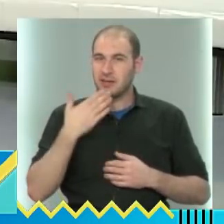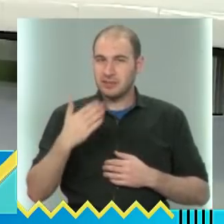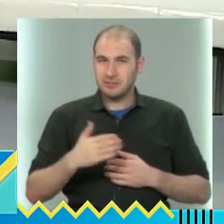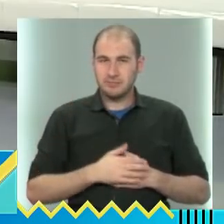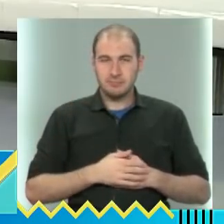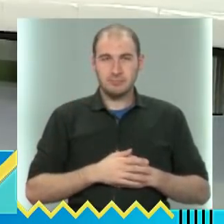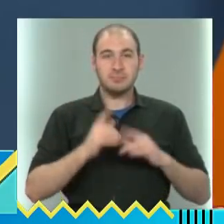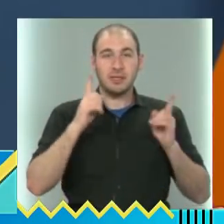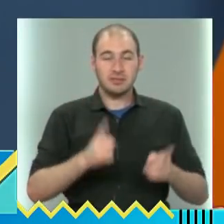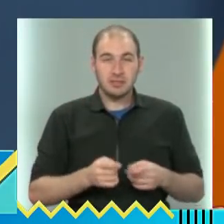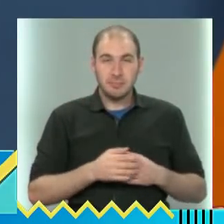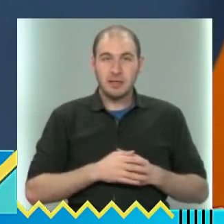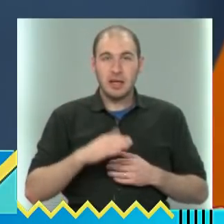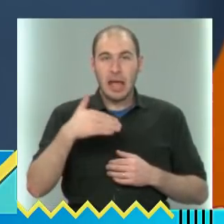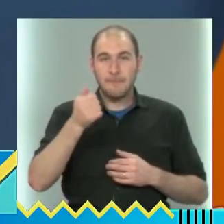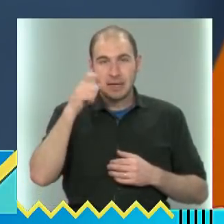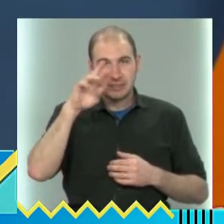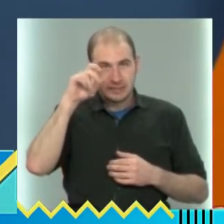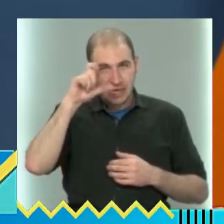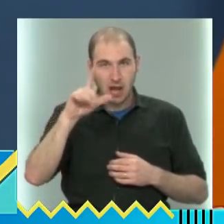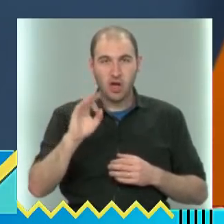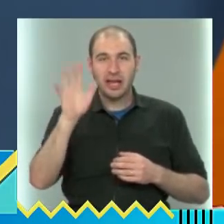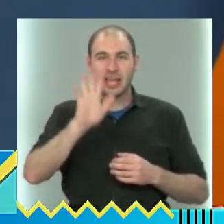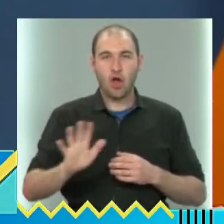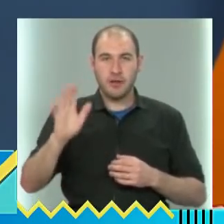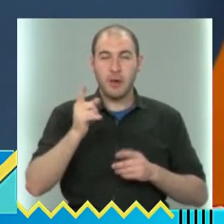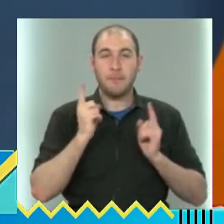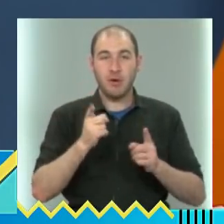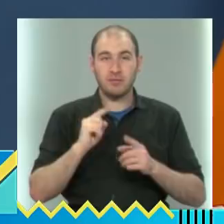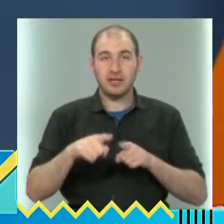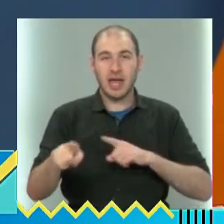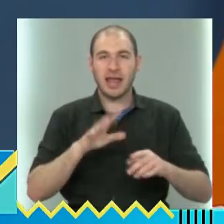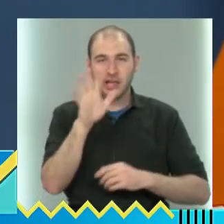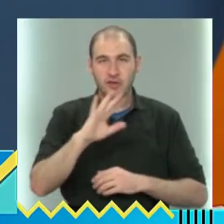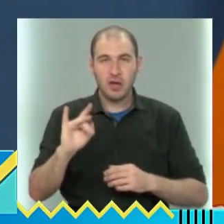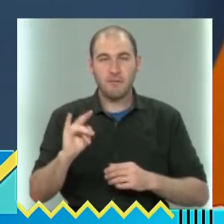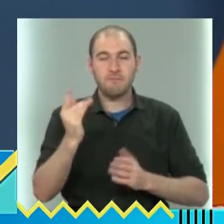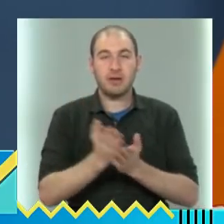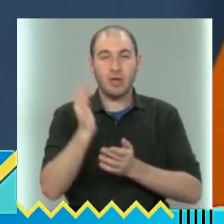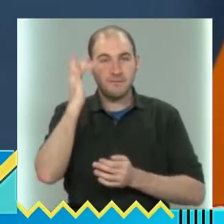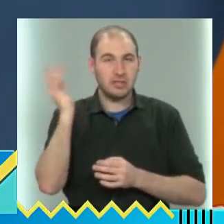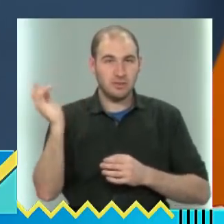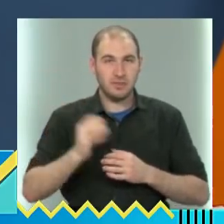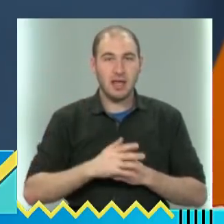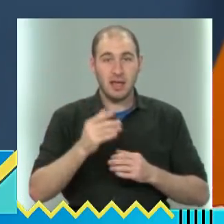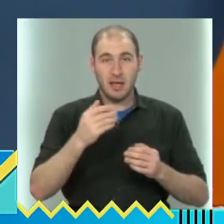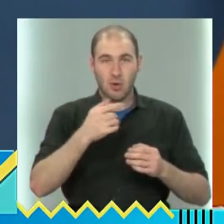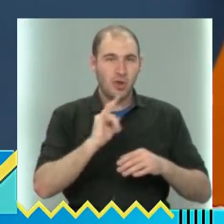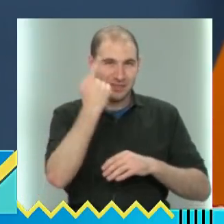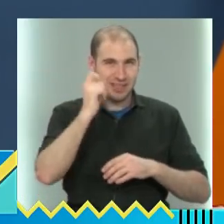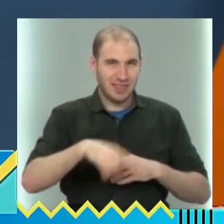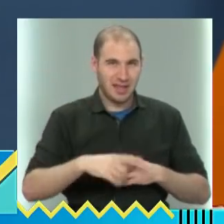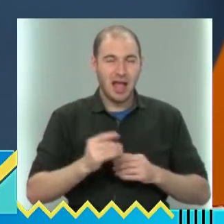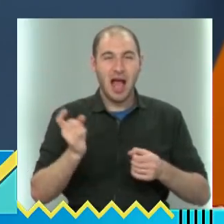gracias. Y también está con nosotros Marcelo Giró, geógrafo, profesor en la carrera de Geografía de la Facultad de Filosofía y Letras de la Casa